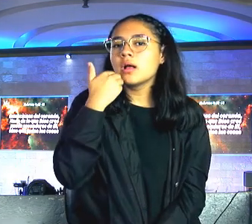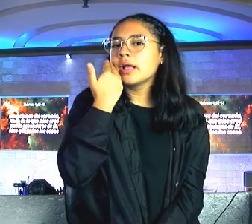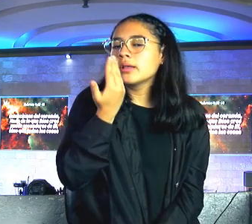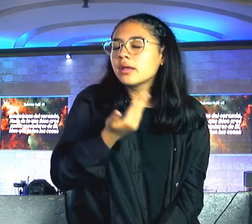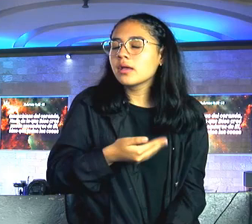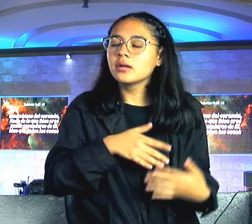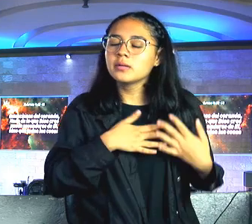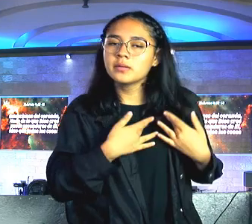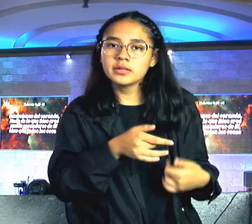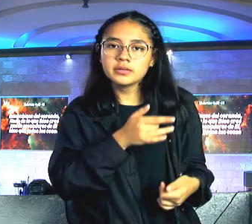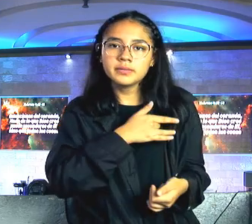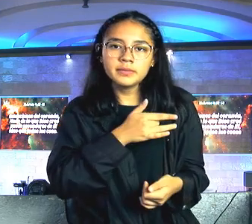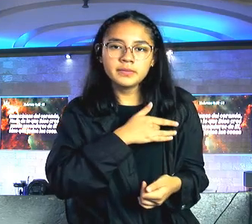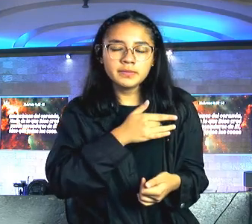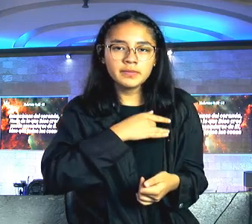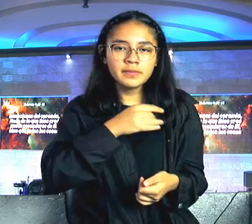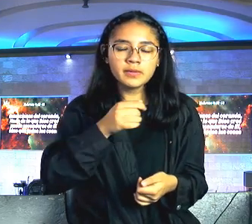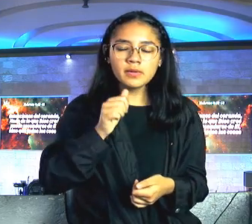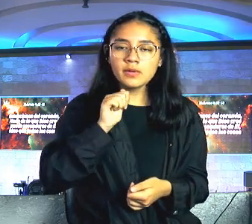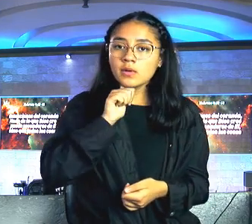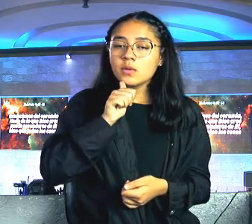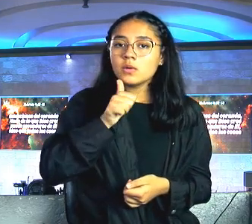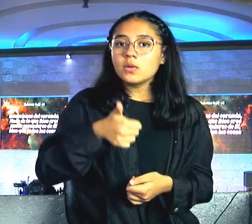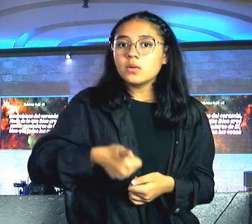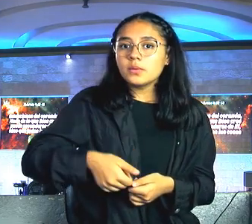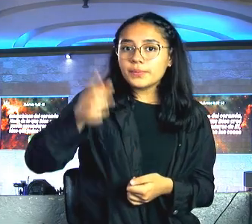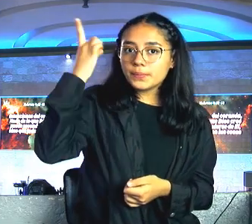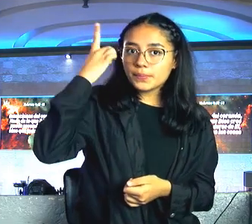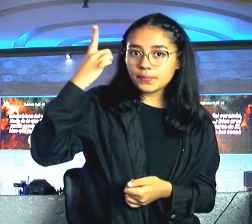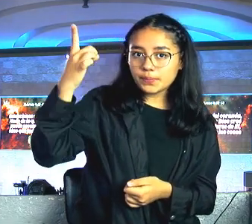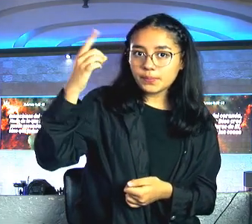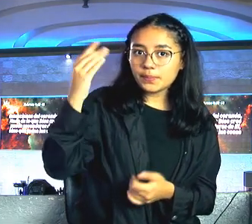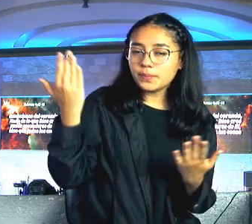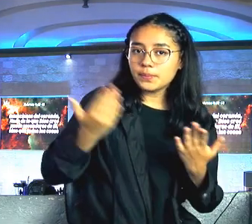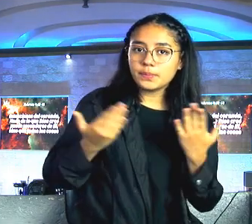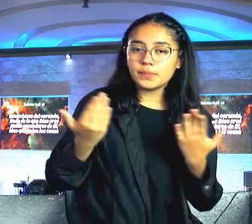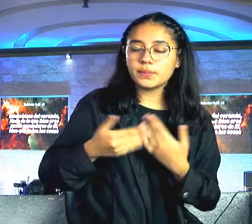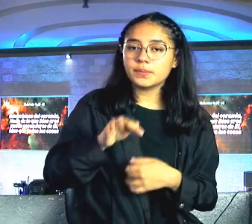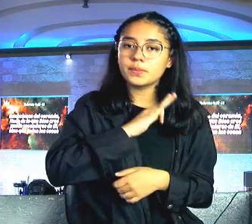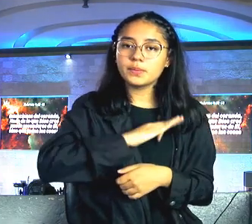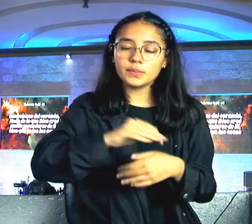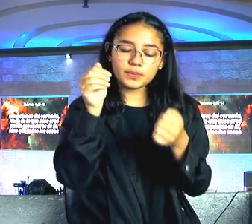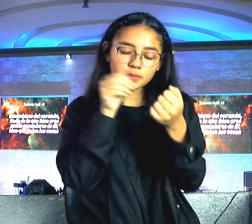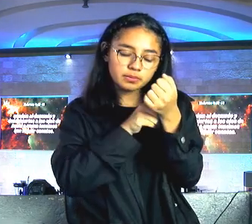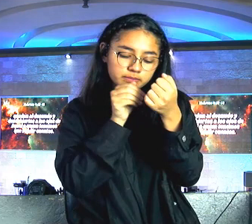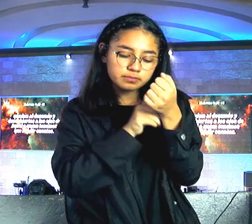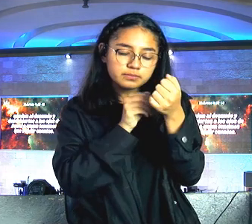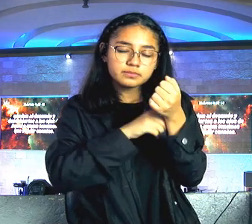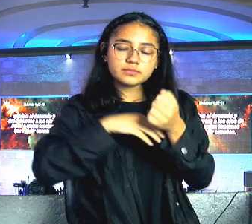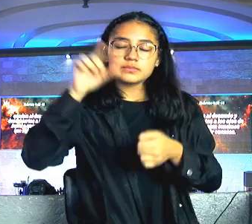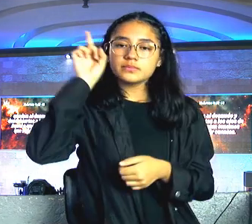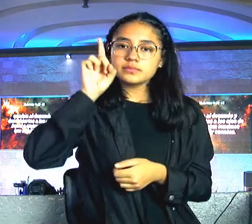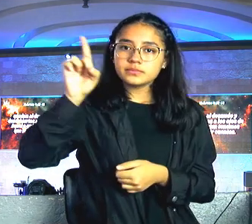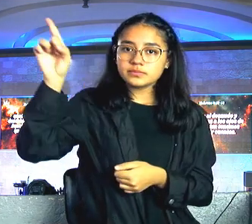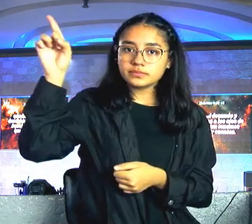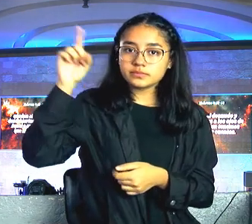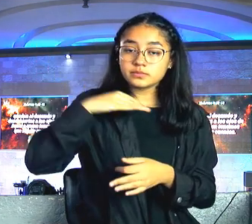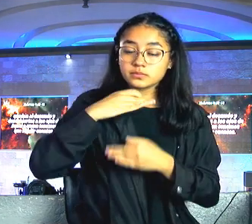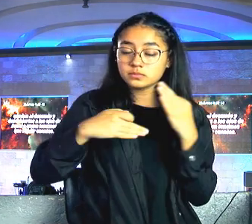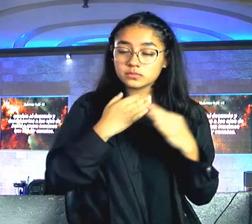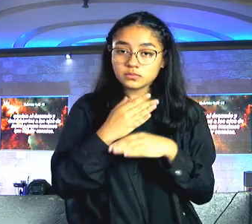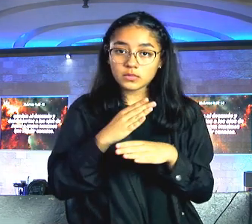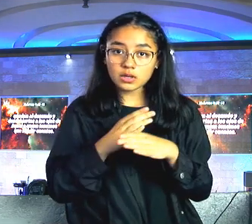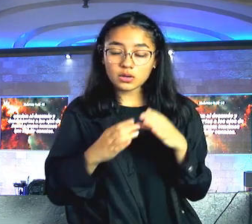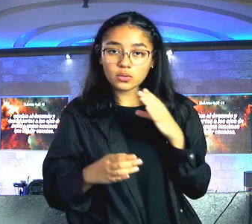Nada de lo que Dios creó puede esconderse de Él, sino que todas las cosas quedan al desnudo